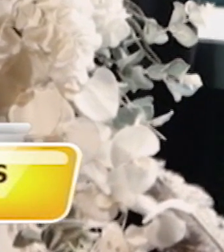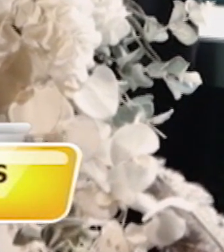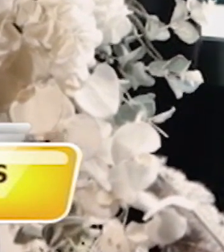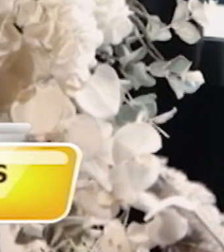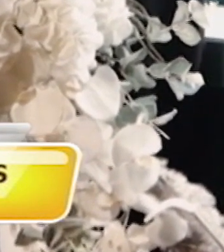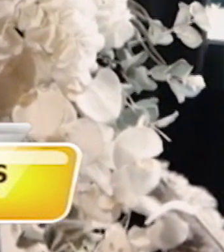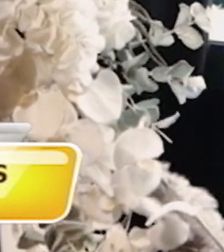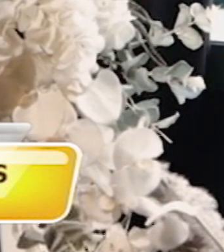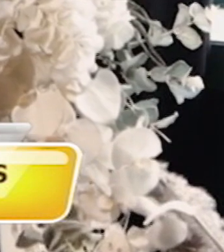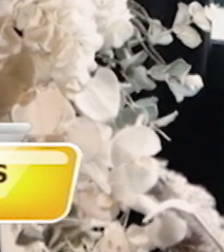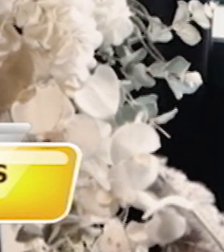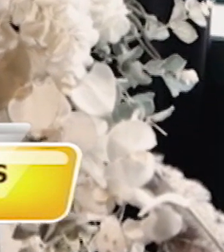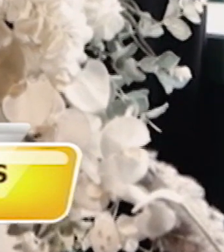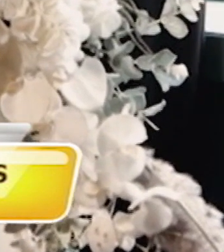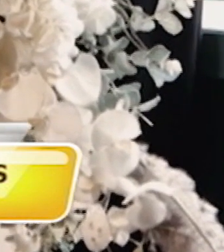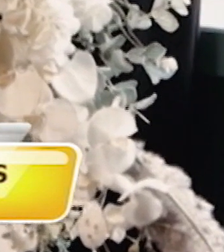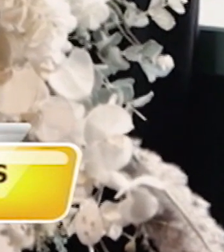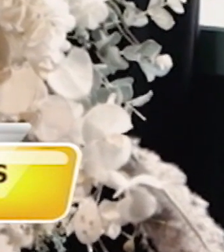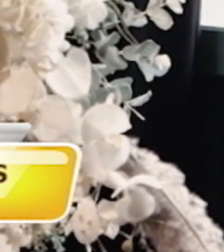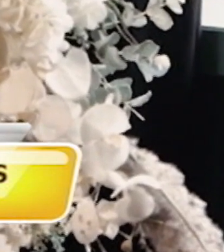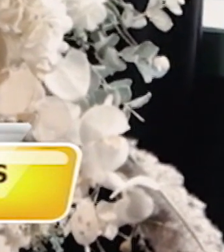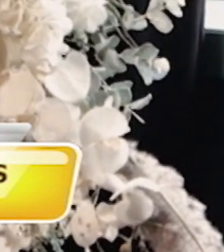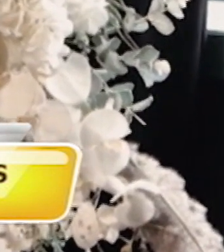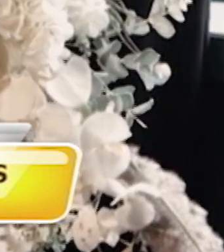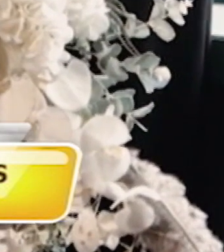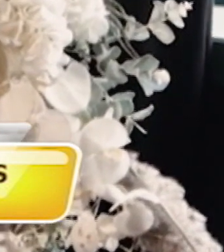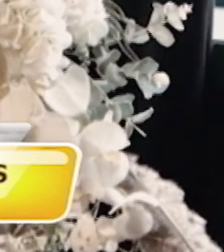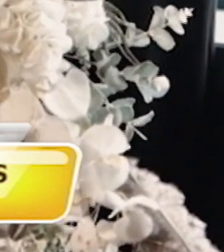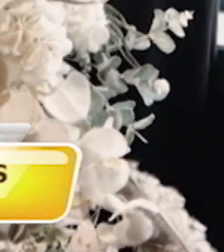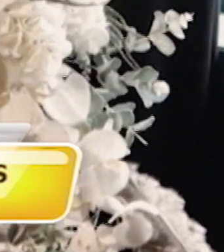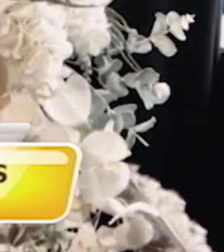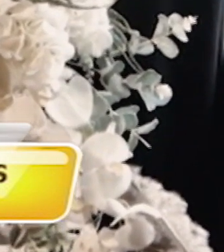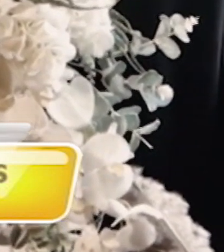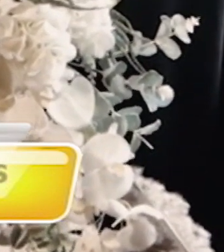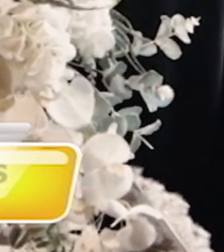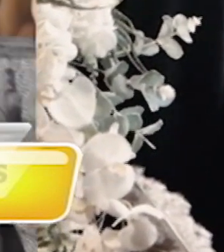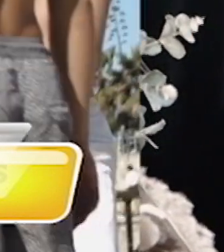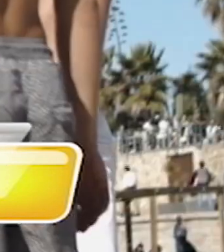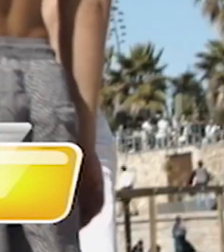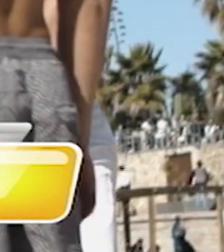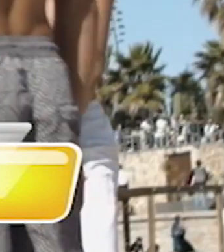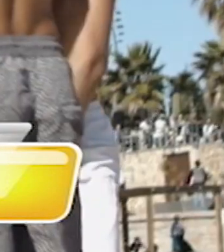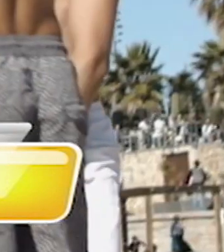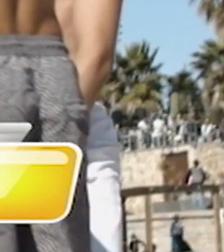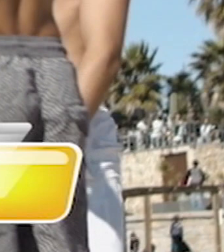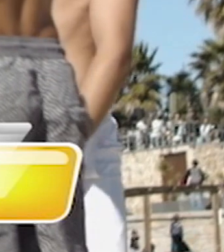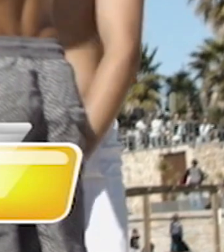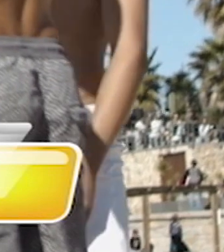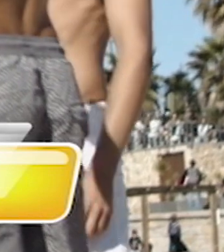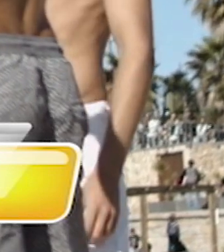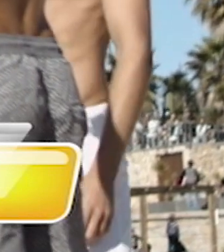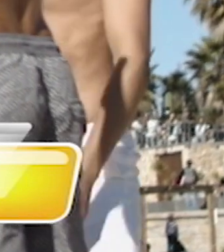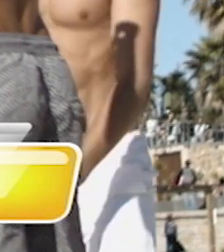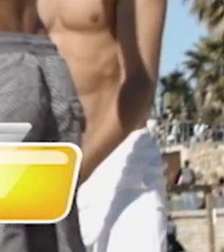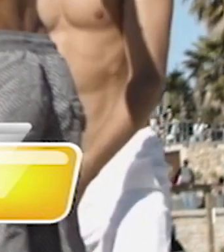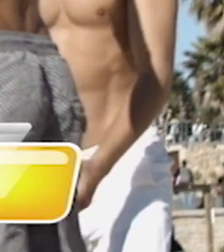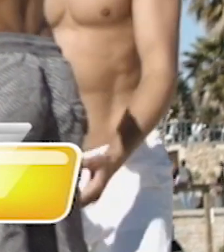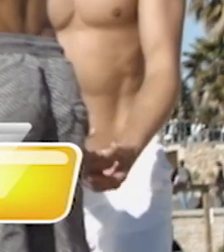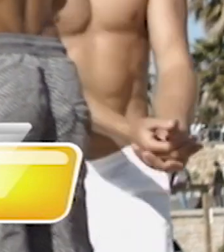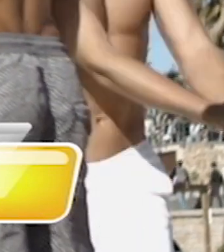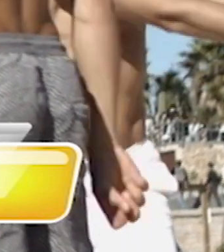¿Sabe cómo funcionan los servicios funerarios? Este martes en Café Nacional le contamos. Les mostramos la moda de